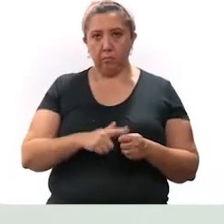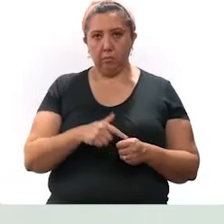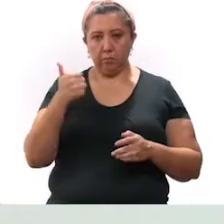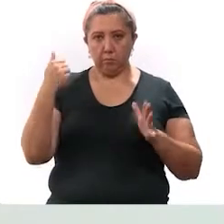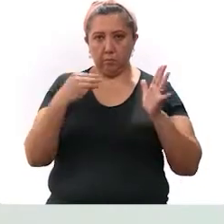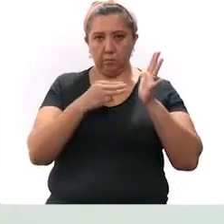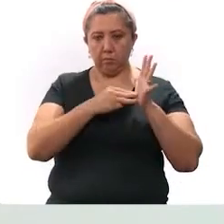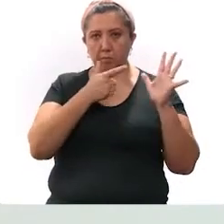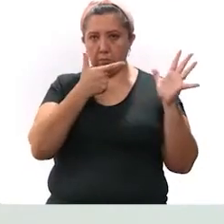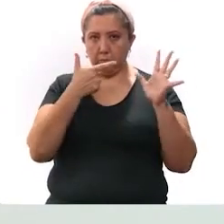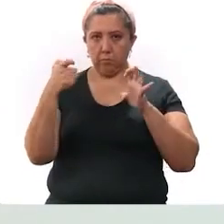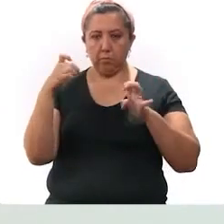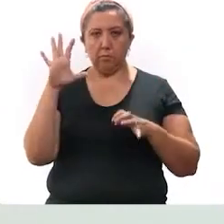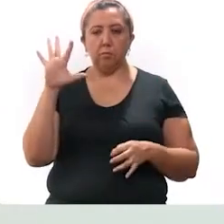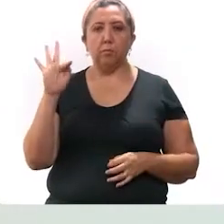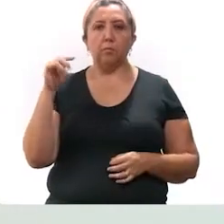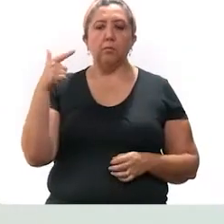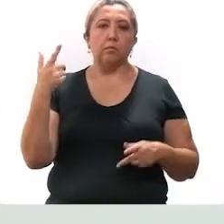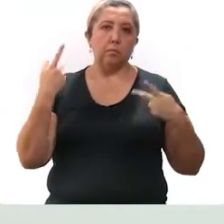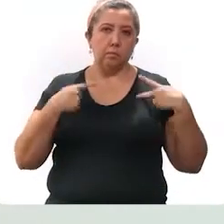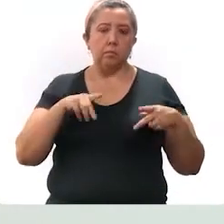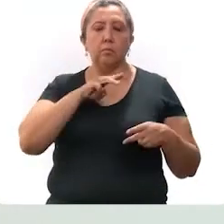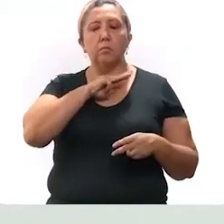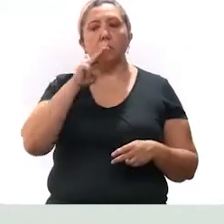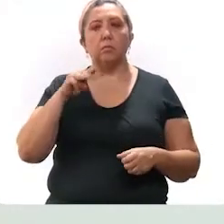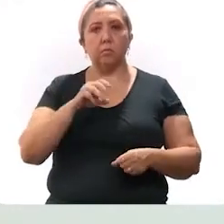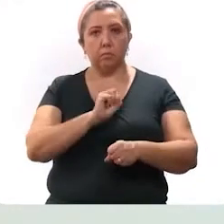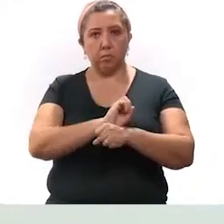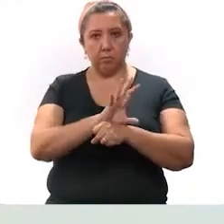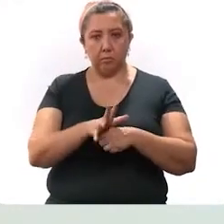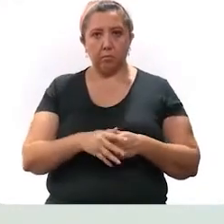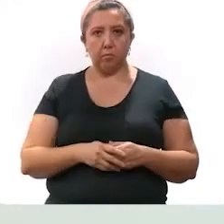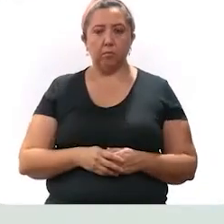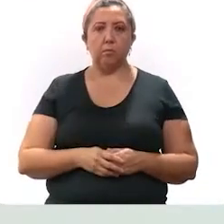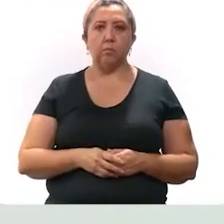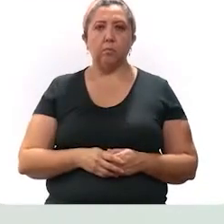son 6.747 las personas fallecidas a causa del